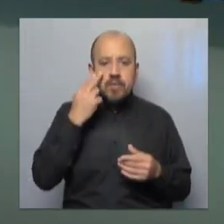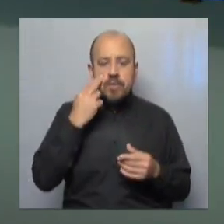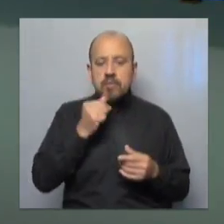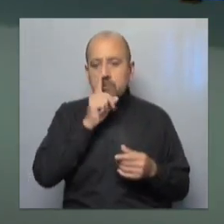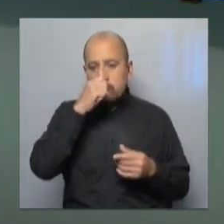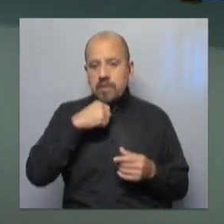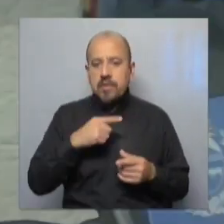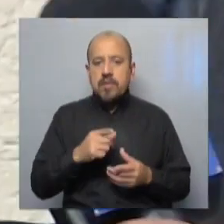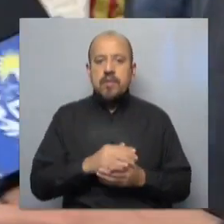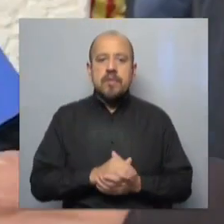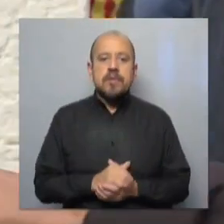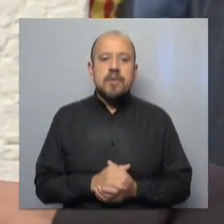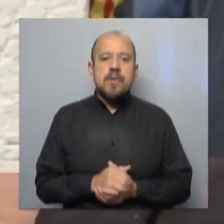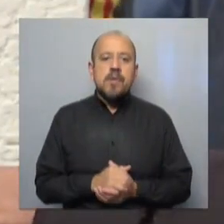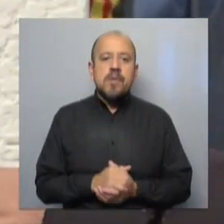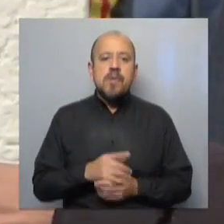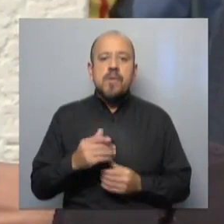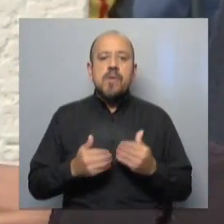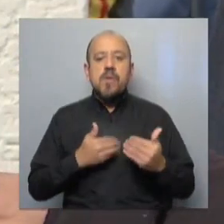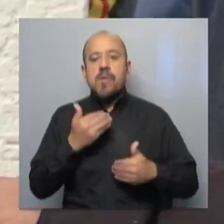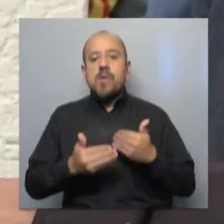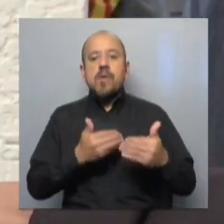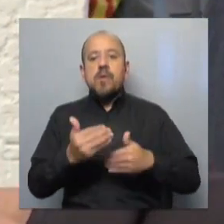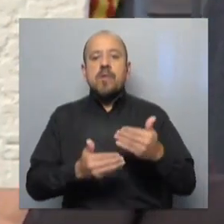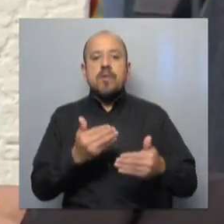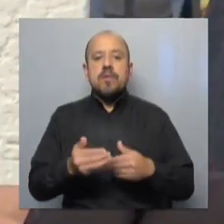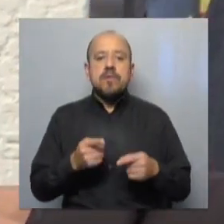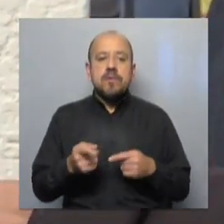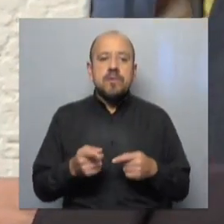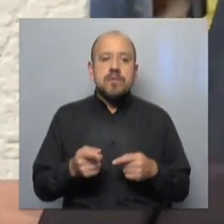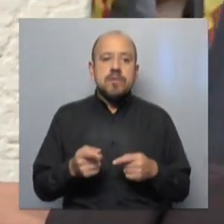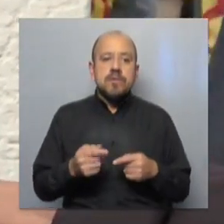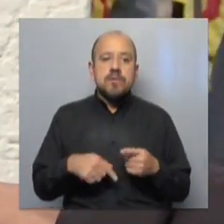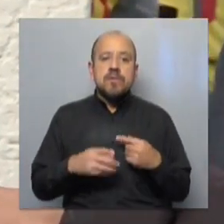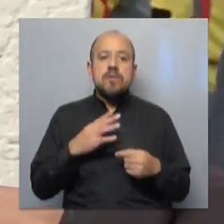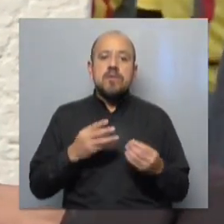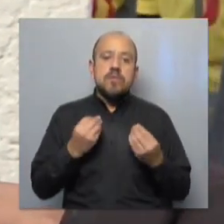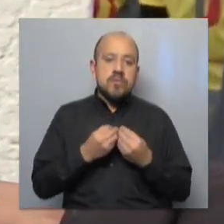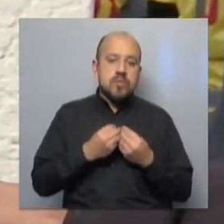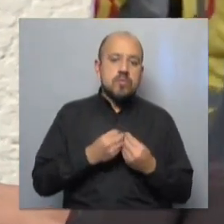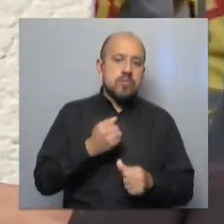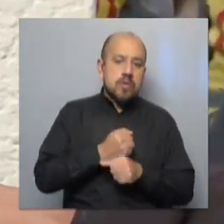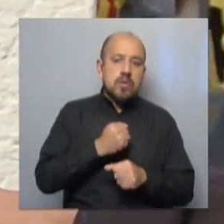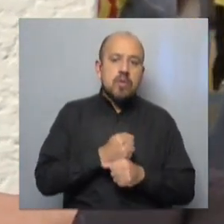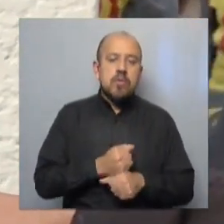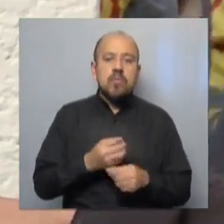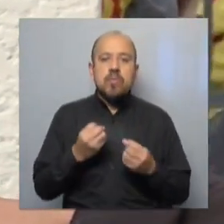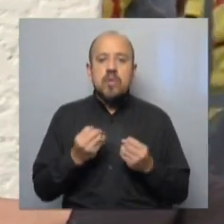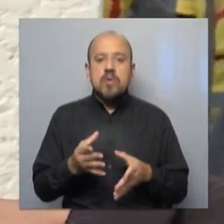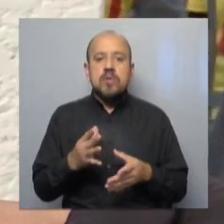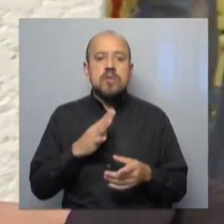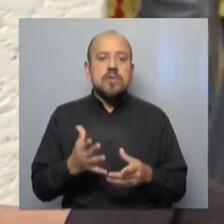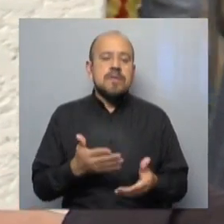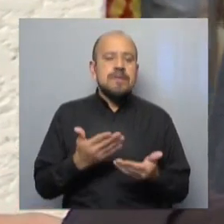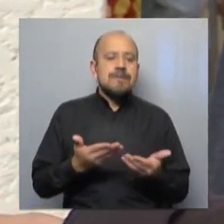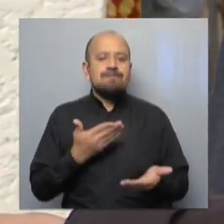capital su proceso que viene ingresando con mucho trabajo obviamente porque genera